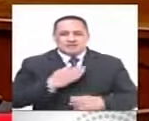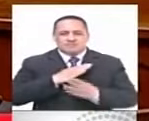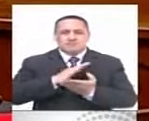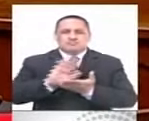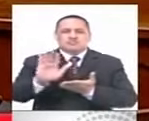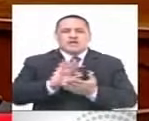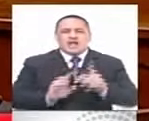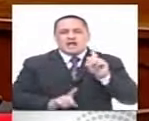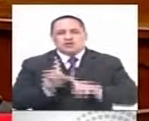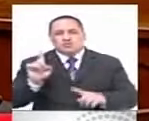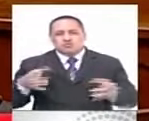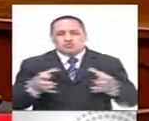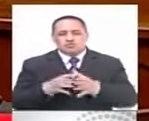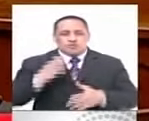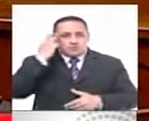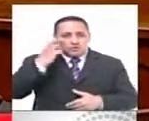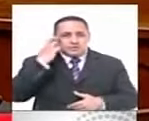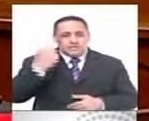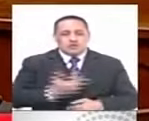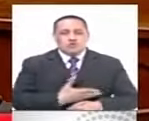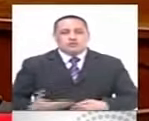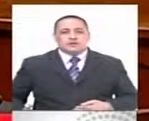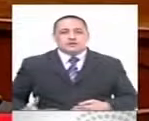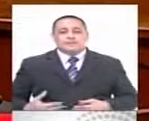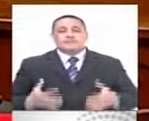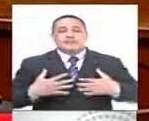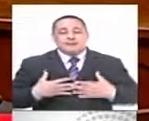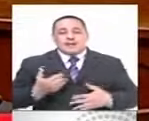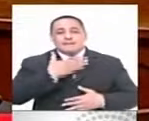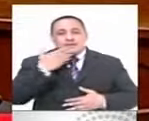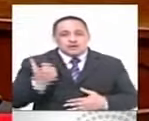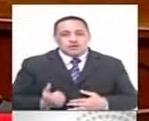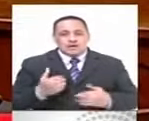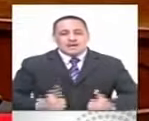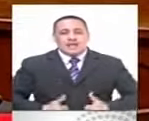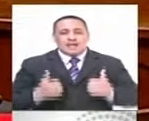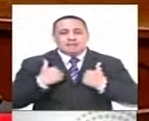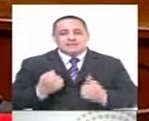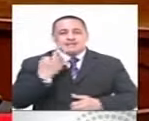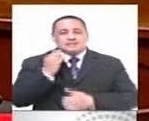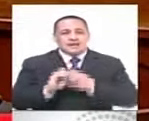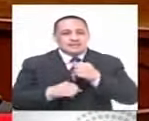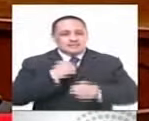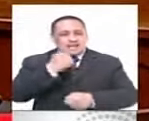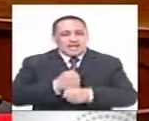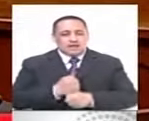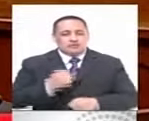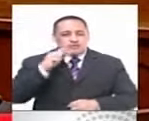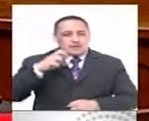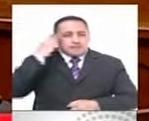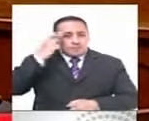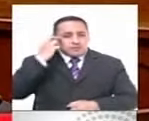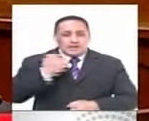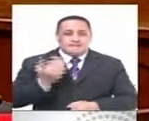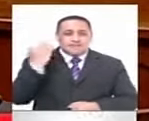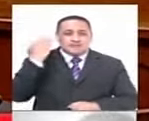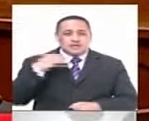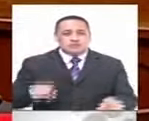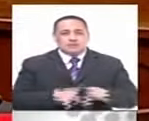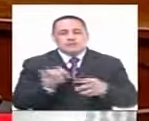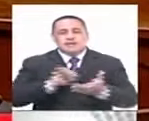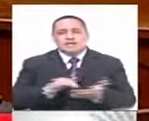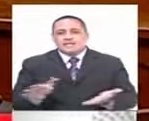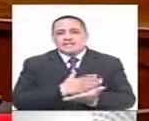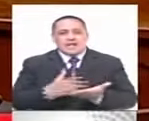opción de política pública. Para mejorar el récord de 30 años de políticas del pasado que no